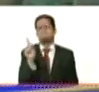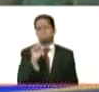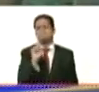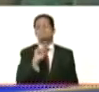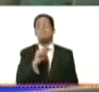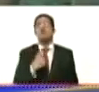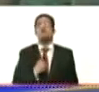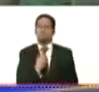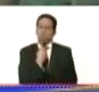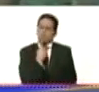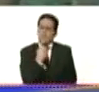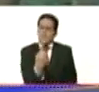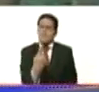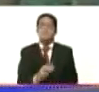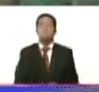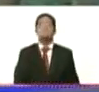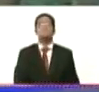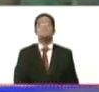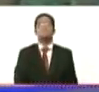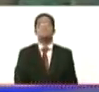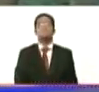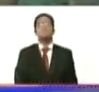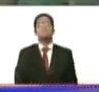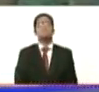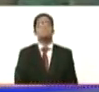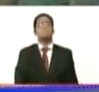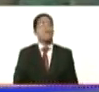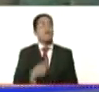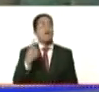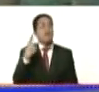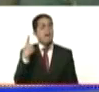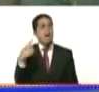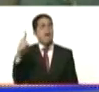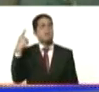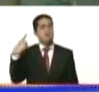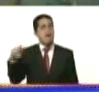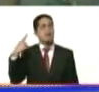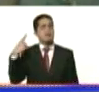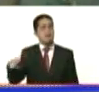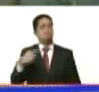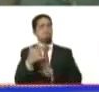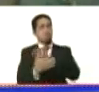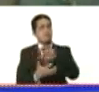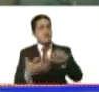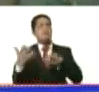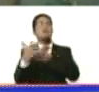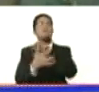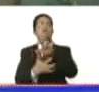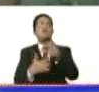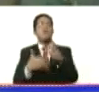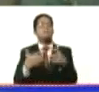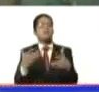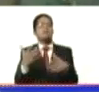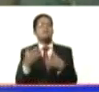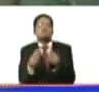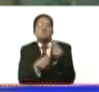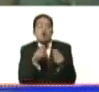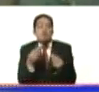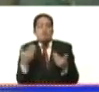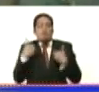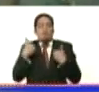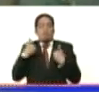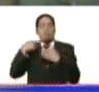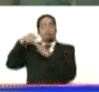Yo lo he dicho, hay muchas dificultades creadas por la agresión, la persecución económica y